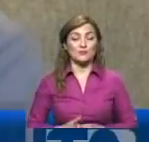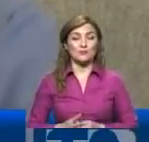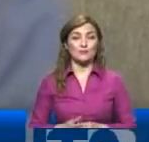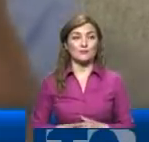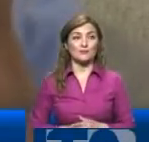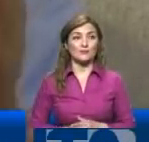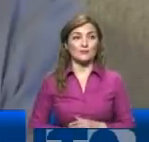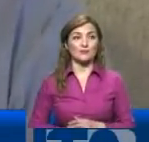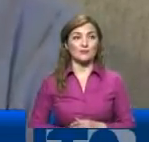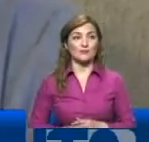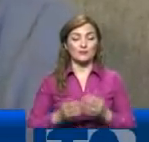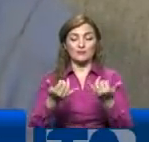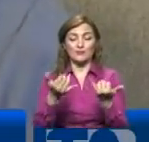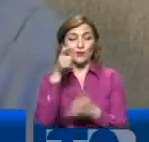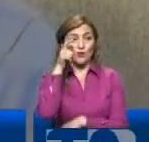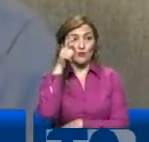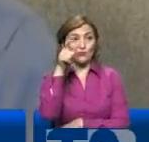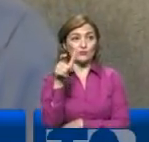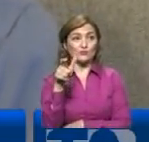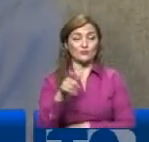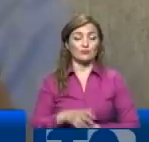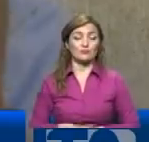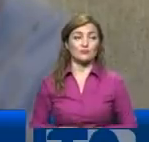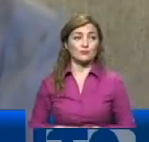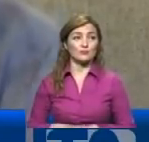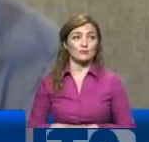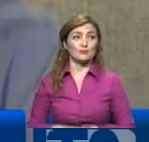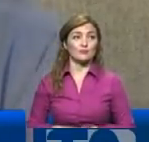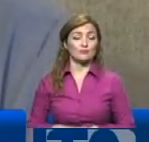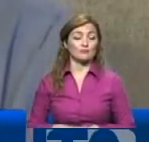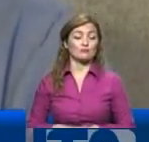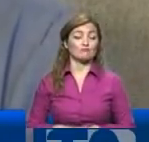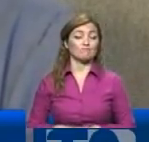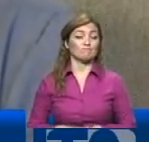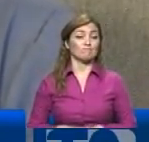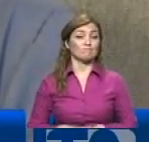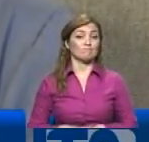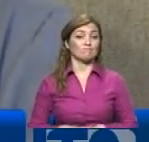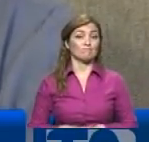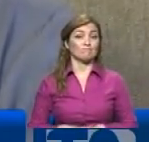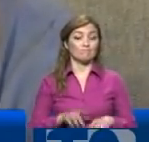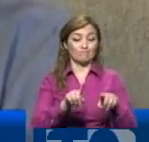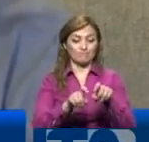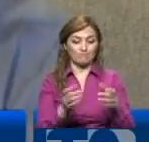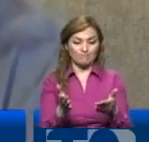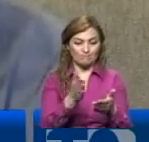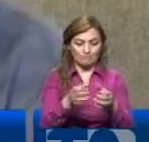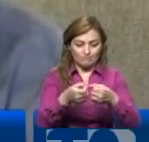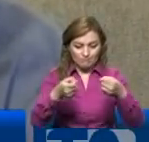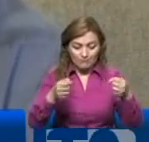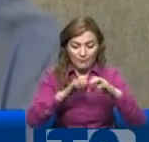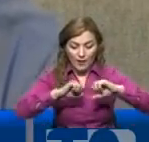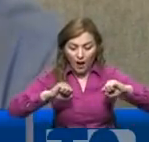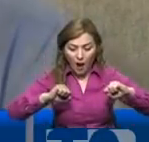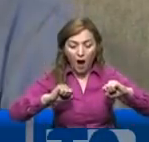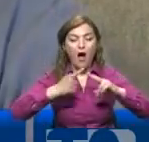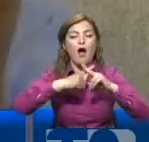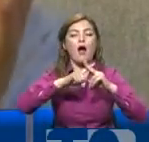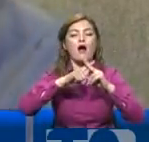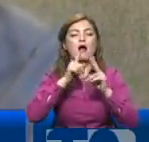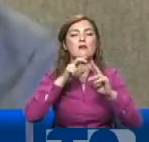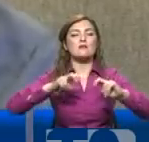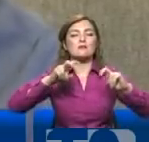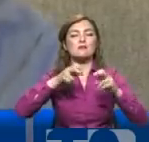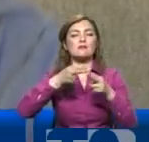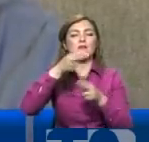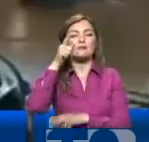de que la Fiscalía General del Estado abra también una investigación al exfiscal Carlos Vaca Mancheno y a